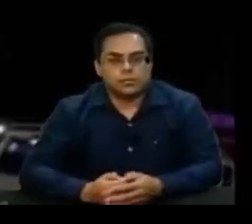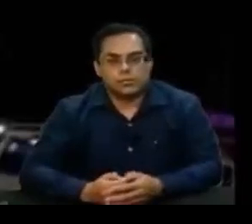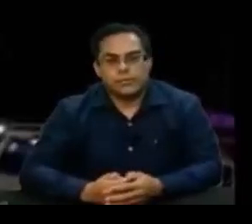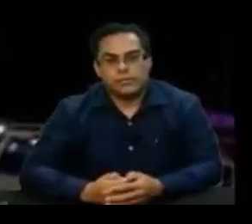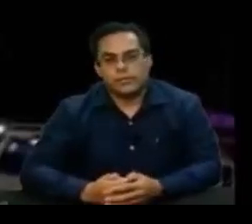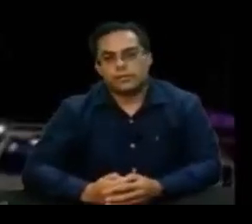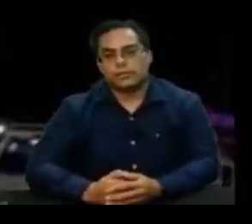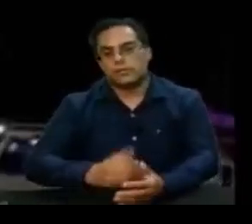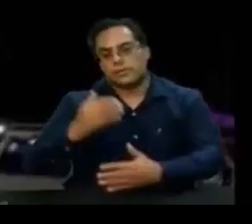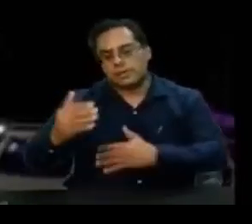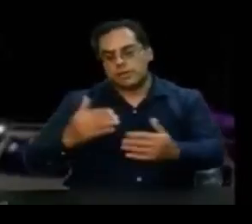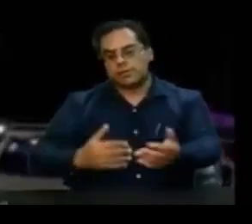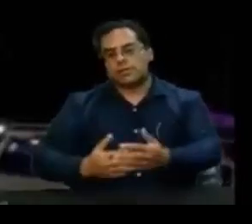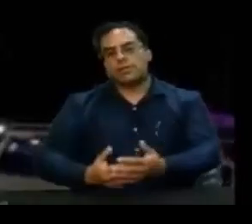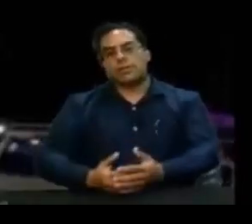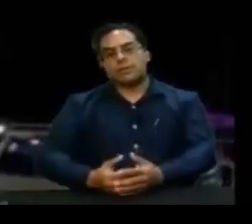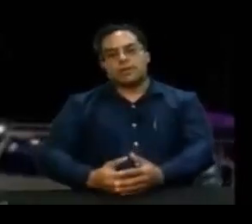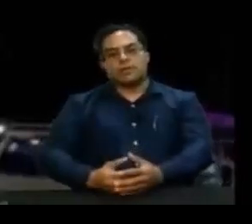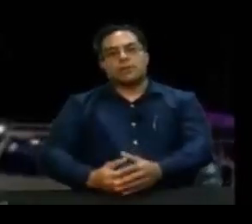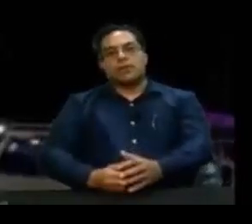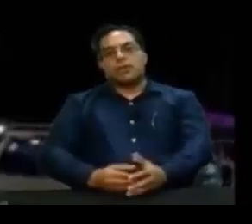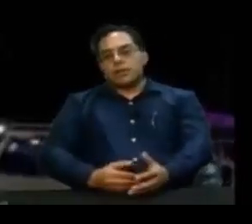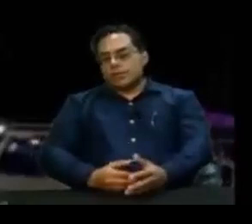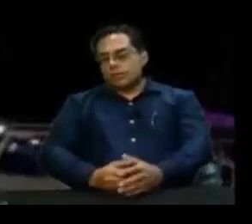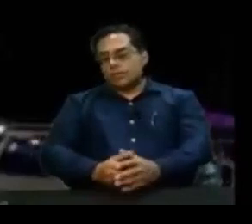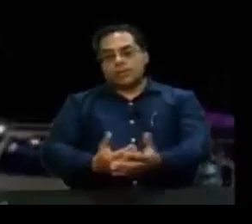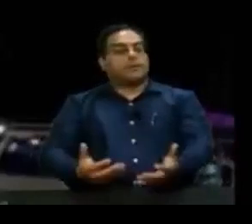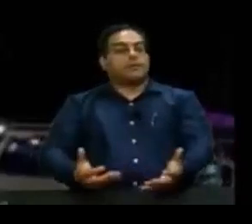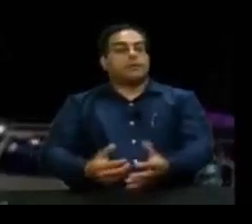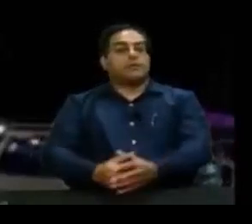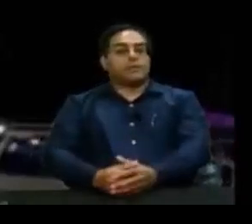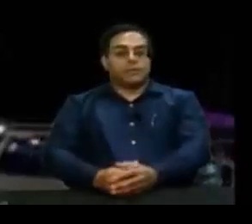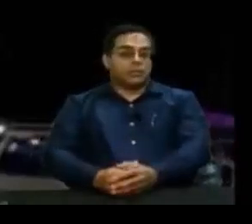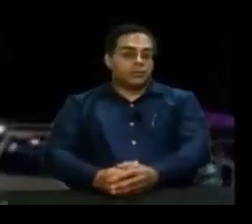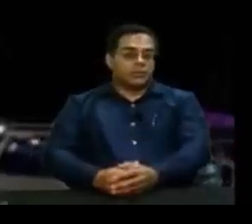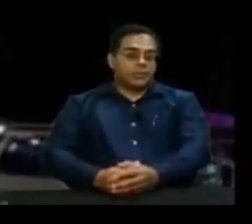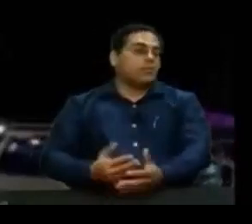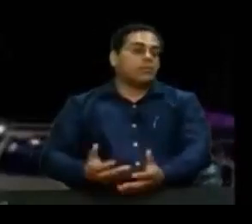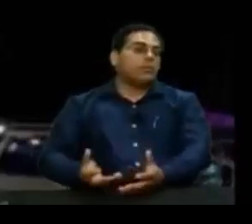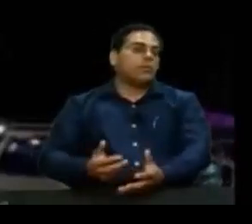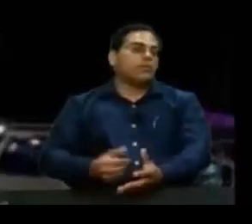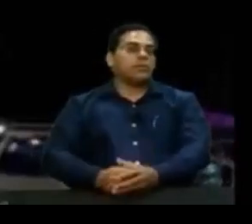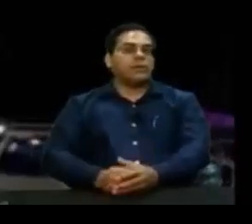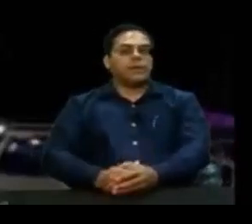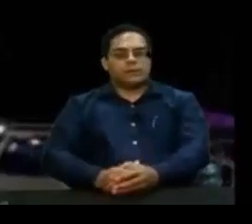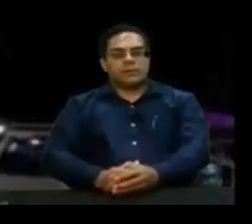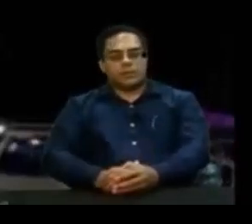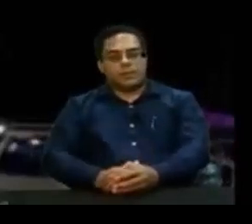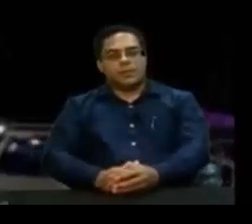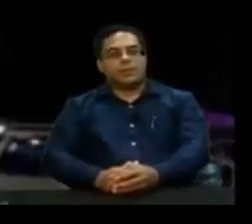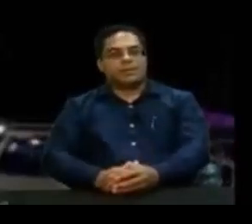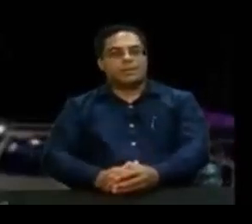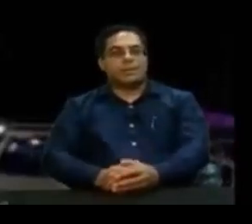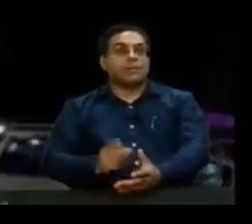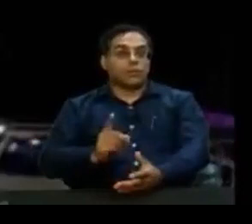atención, ¿no? Y entonces ya se ha ido sistematizando. Sabemos que las fracturas faciales o el trauma facial normalmente no ponen en riesgo la vida